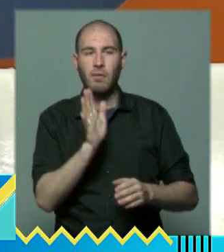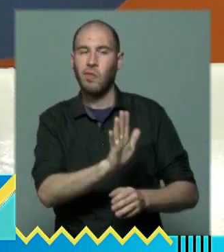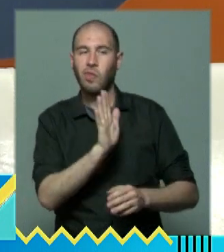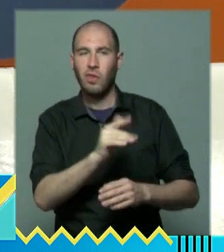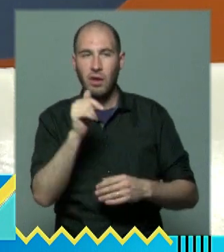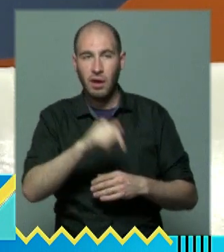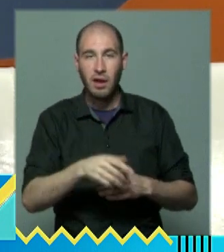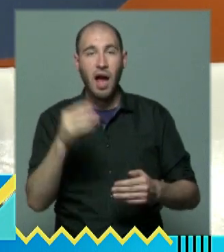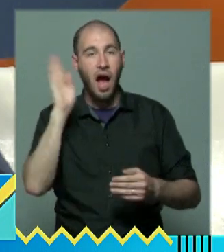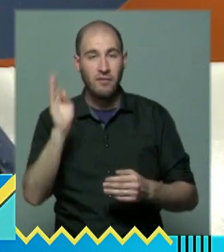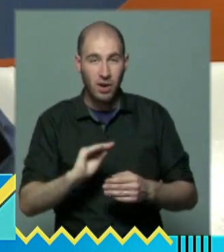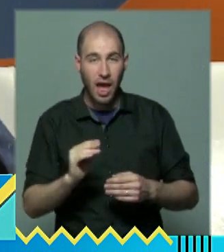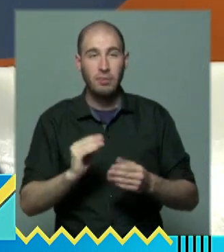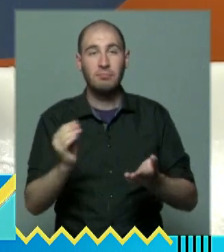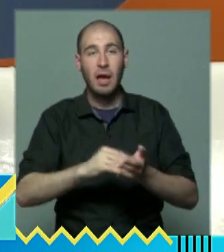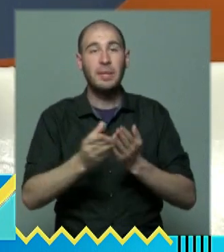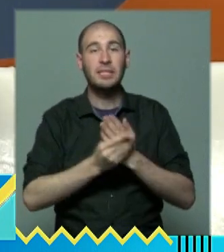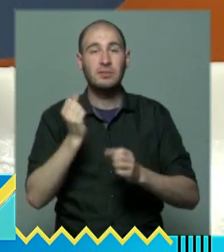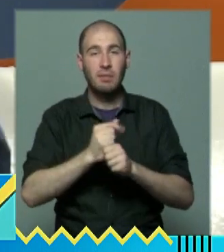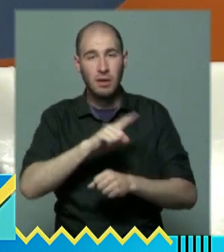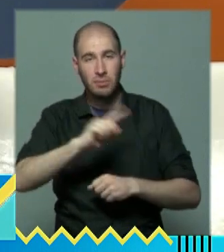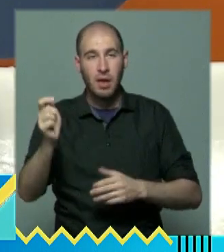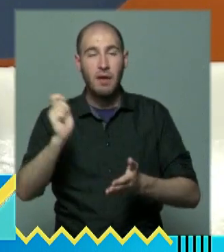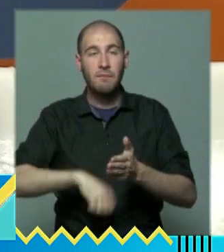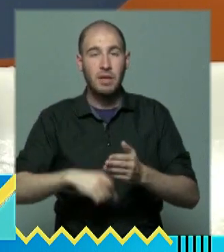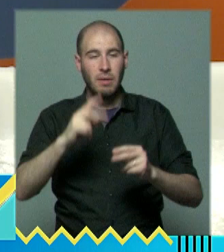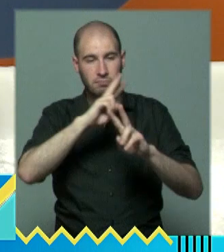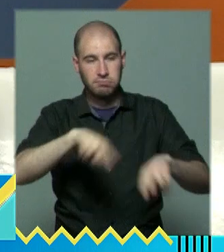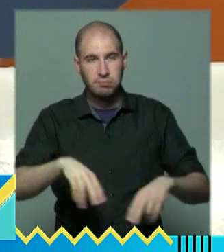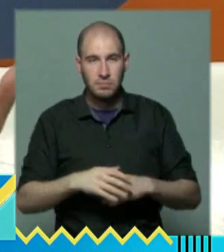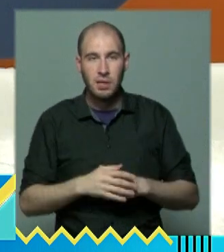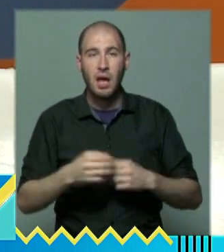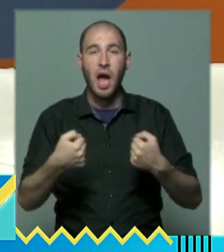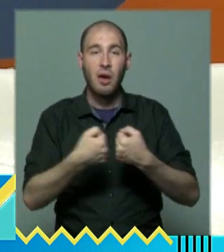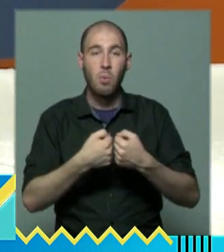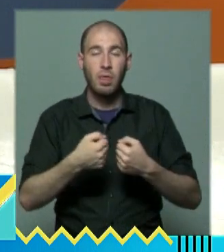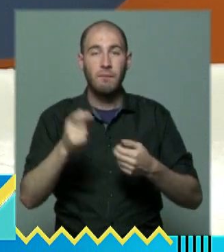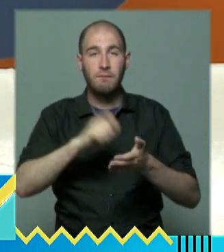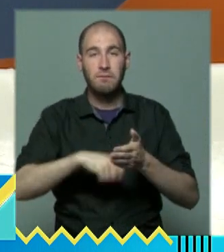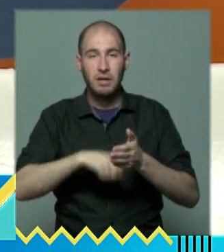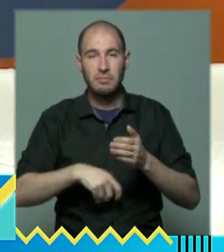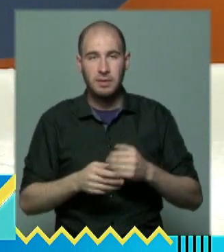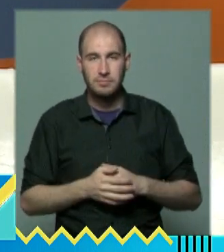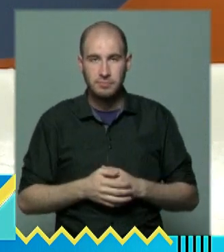pone además el abogado y además te lleva al Ministerio de Trabajo y firman a la baja un acuerdo que han firmado